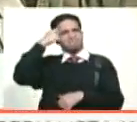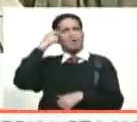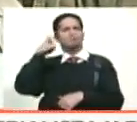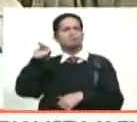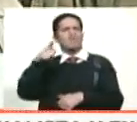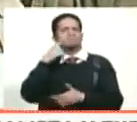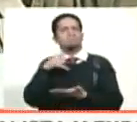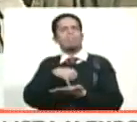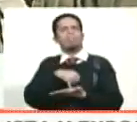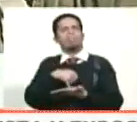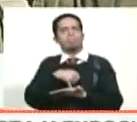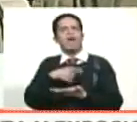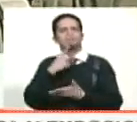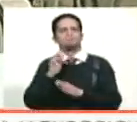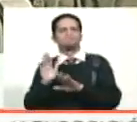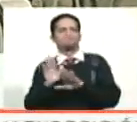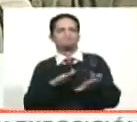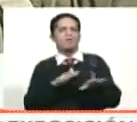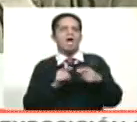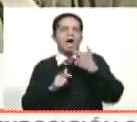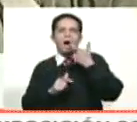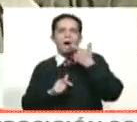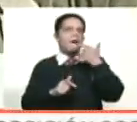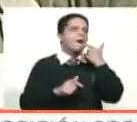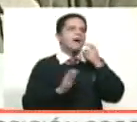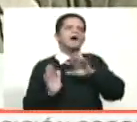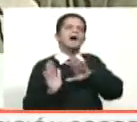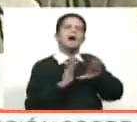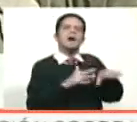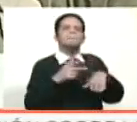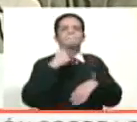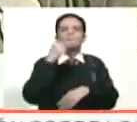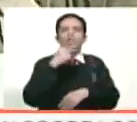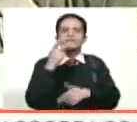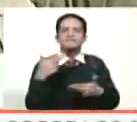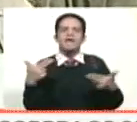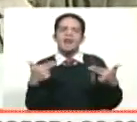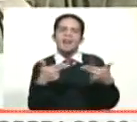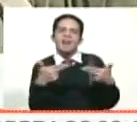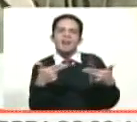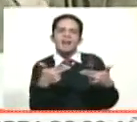que se puso al servicio de la política guerrerista,